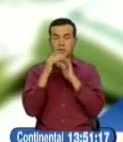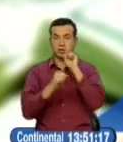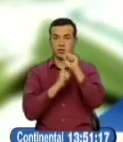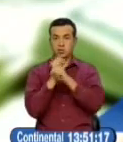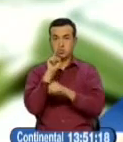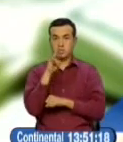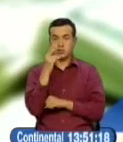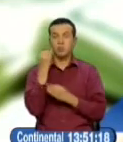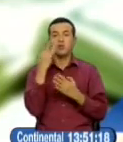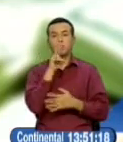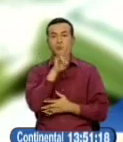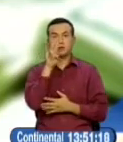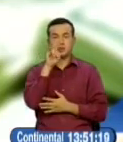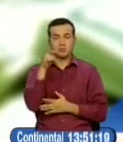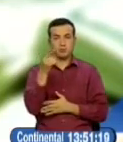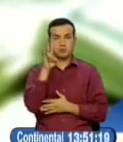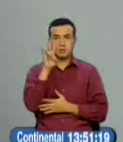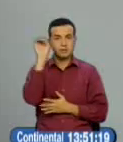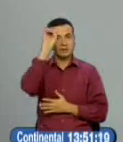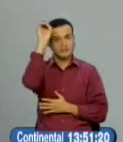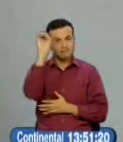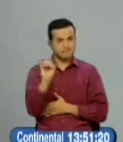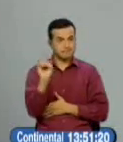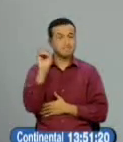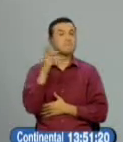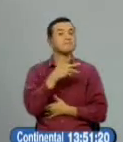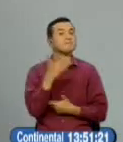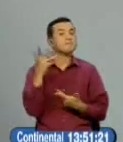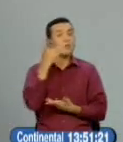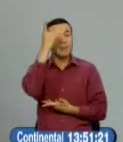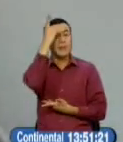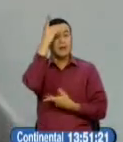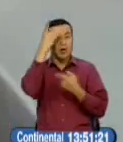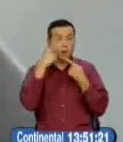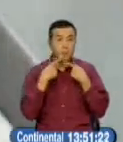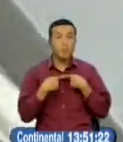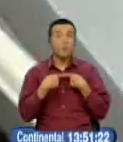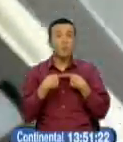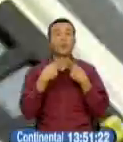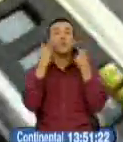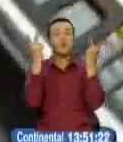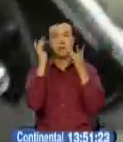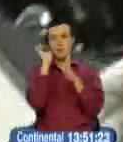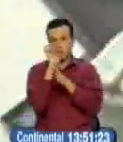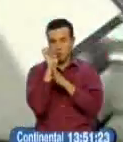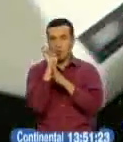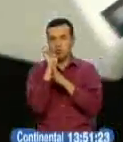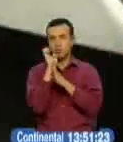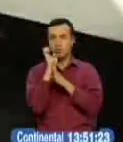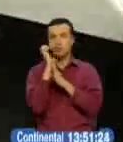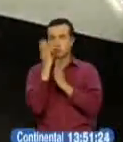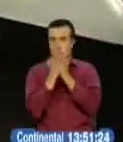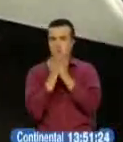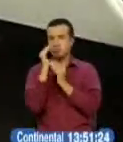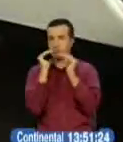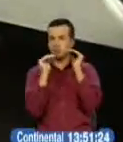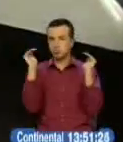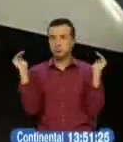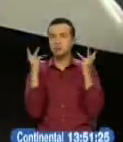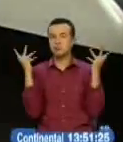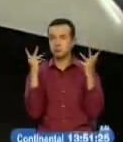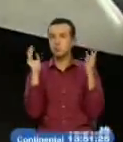en el 27,7%, lo cual hace que la deuda pública ecuatoriana, tanto en su nivel como en su servicio,